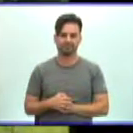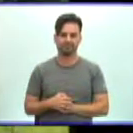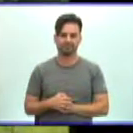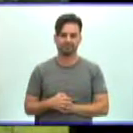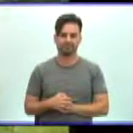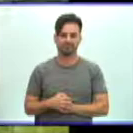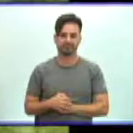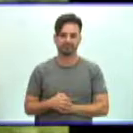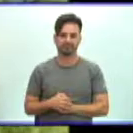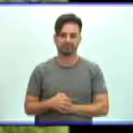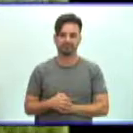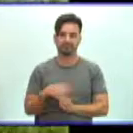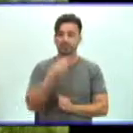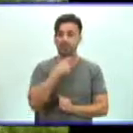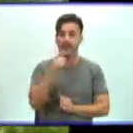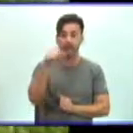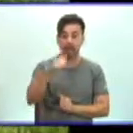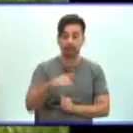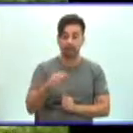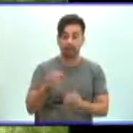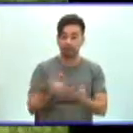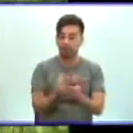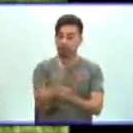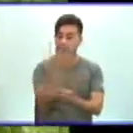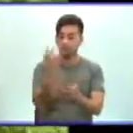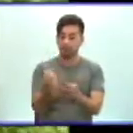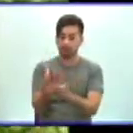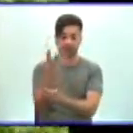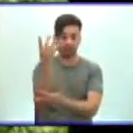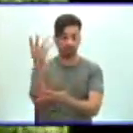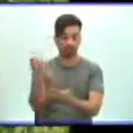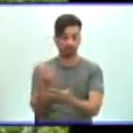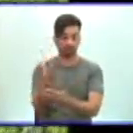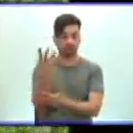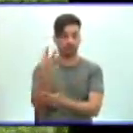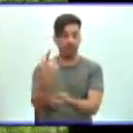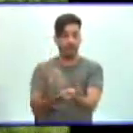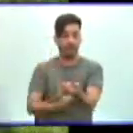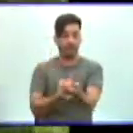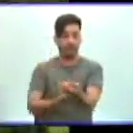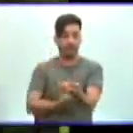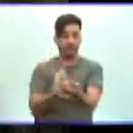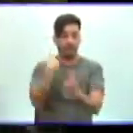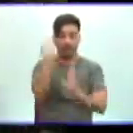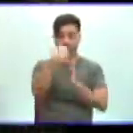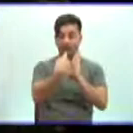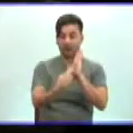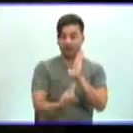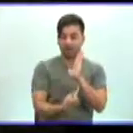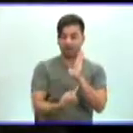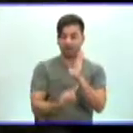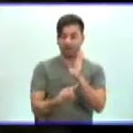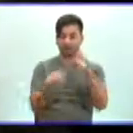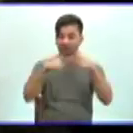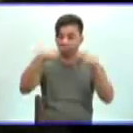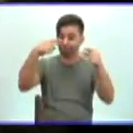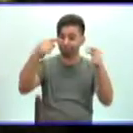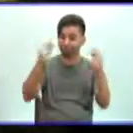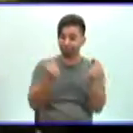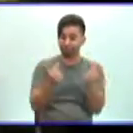Así, las plantas adaptan sus formas externas y sus funciones internas a las diferentes condiciones